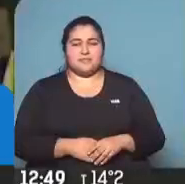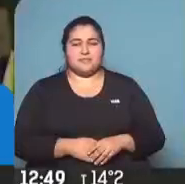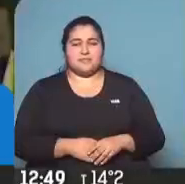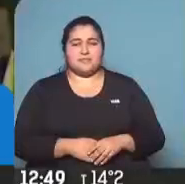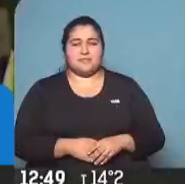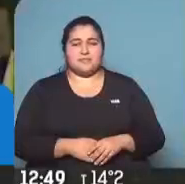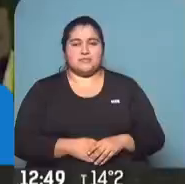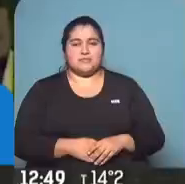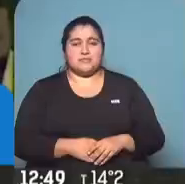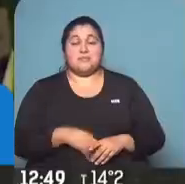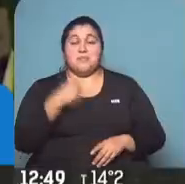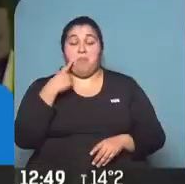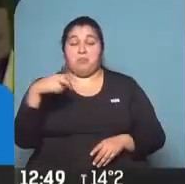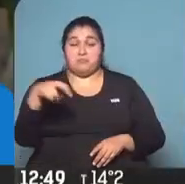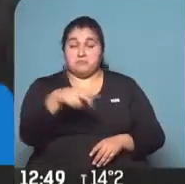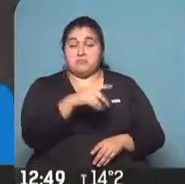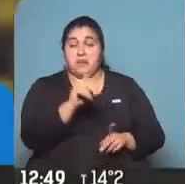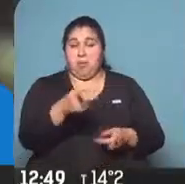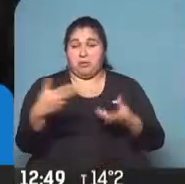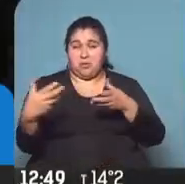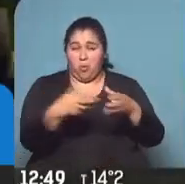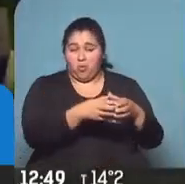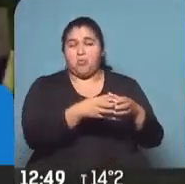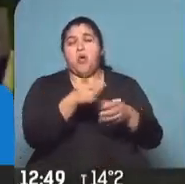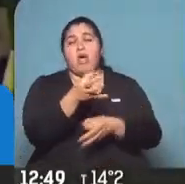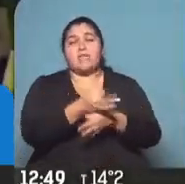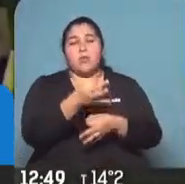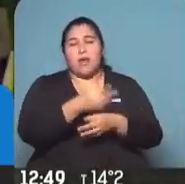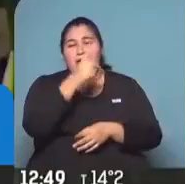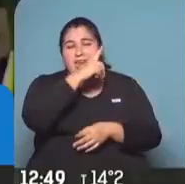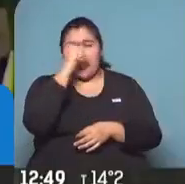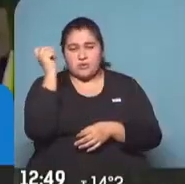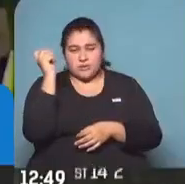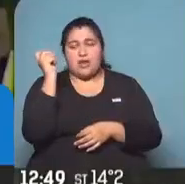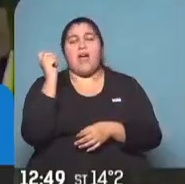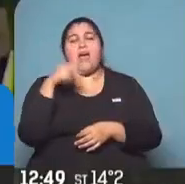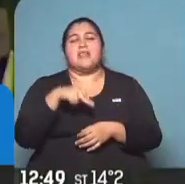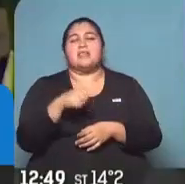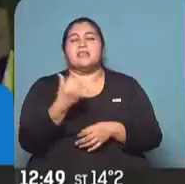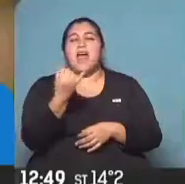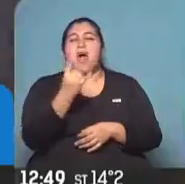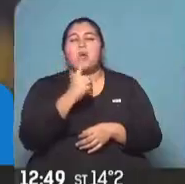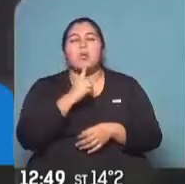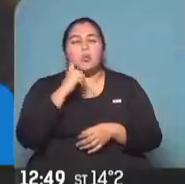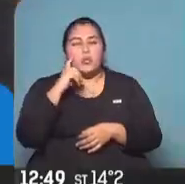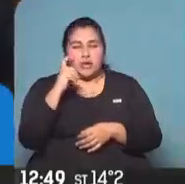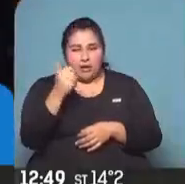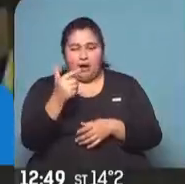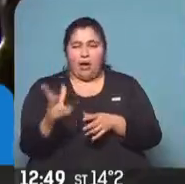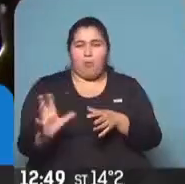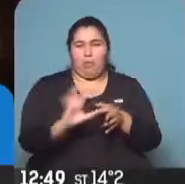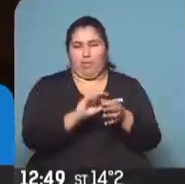a su paso con el pack oficial de la escuela nacional de náutica dependiente de la armada